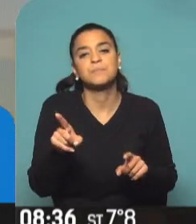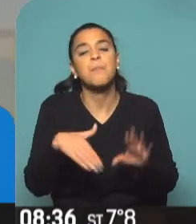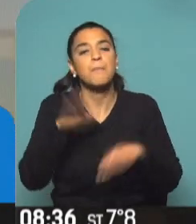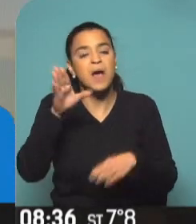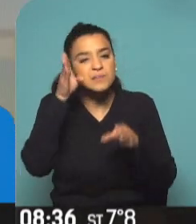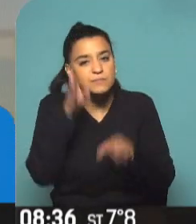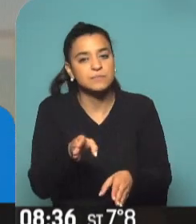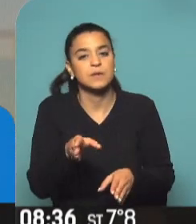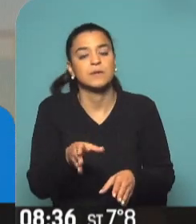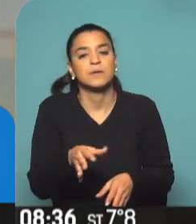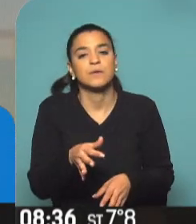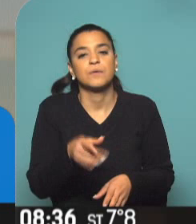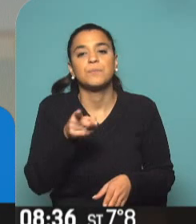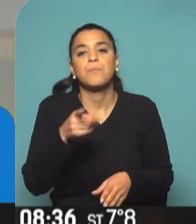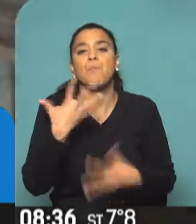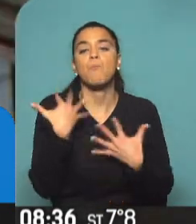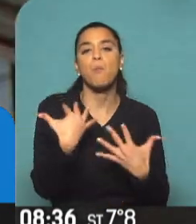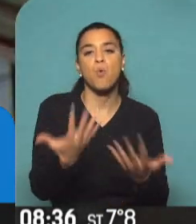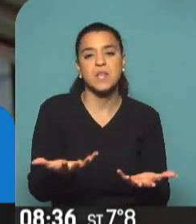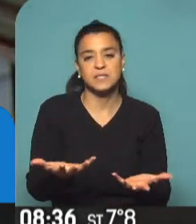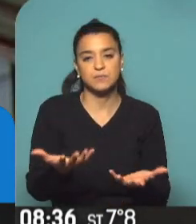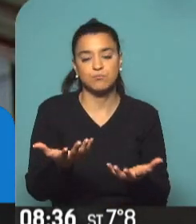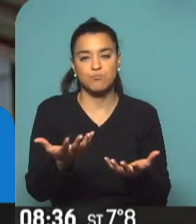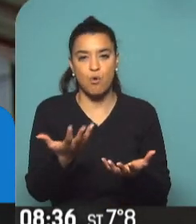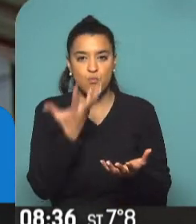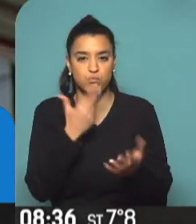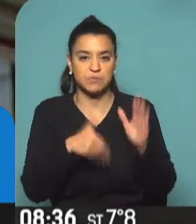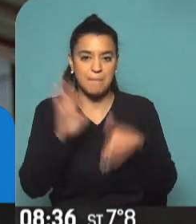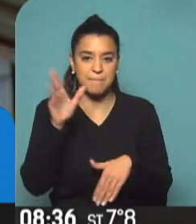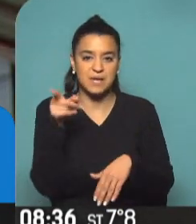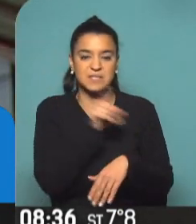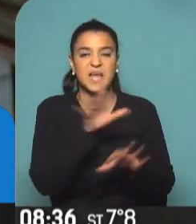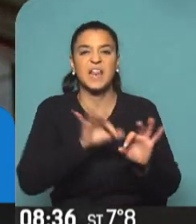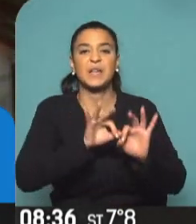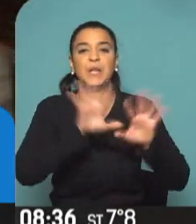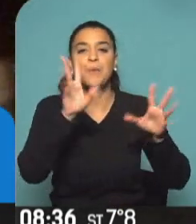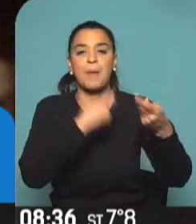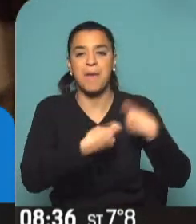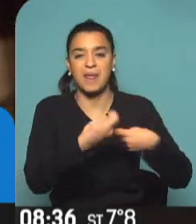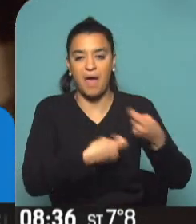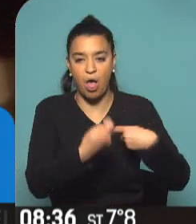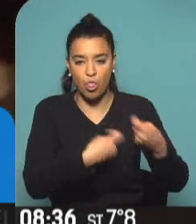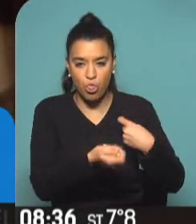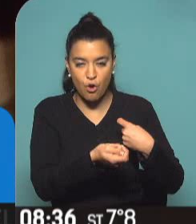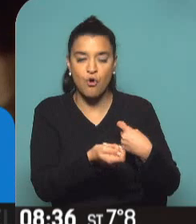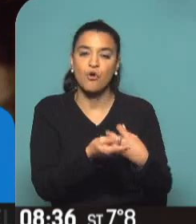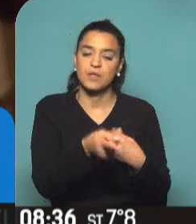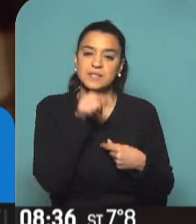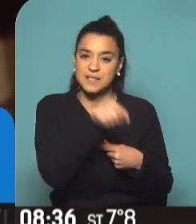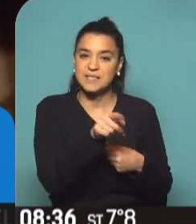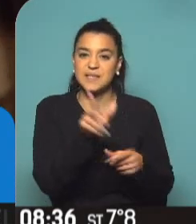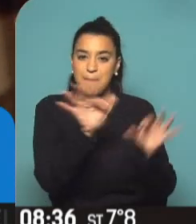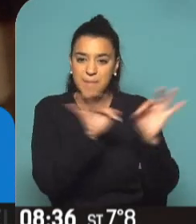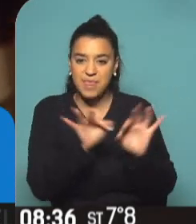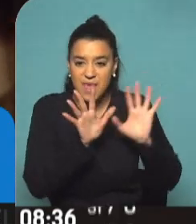del agrado de lo que se llama el populismo que del agrado de lo que se llama el libre mercado. Han tomado este tipo de